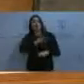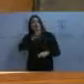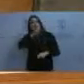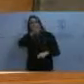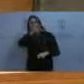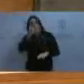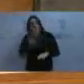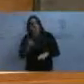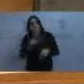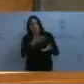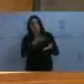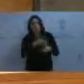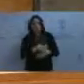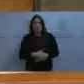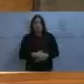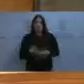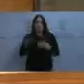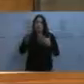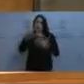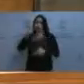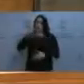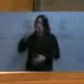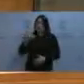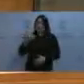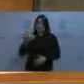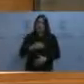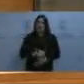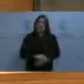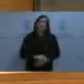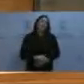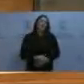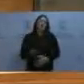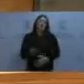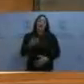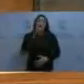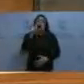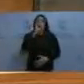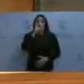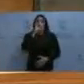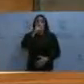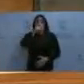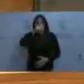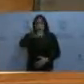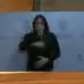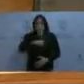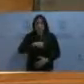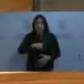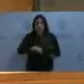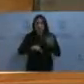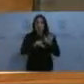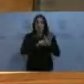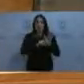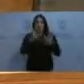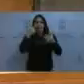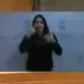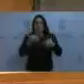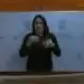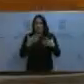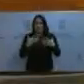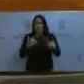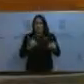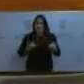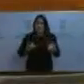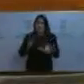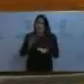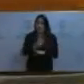palabra. Gracias, señor presidente. Cuando en junio de este año presentamos nuestra Ley de Garantía Sanitaria, el